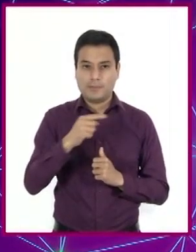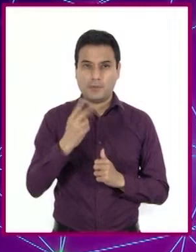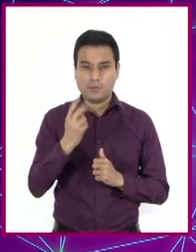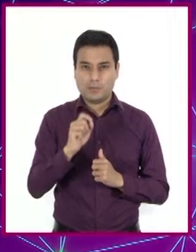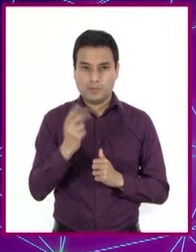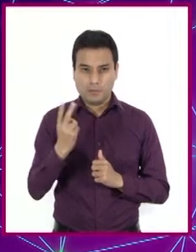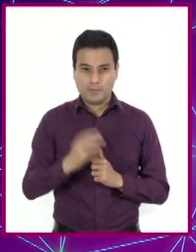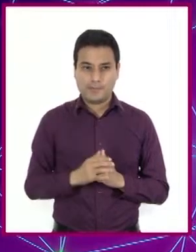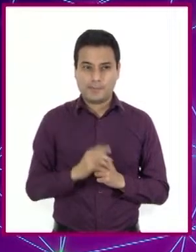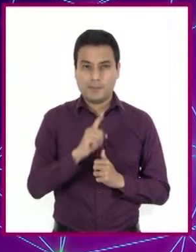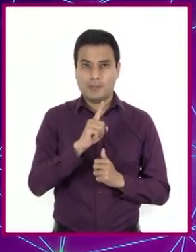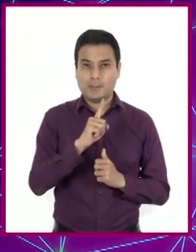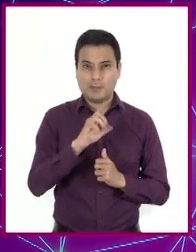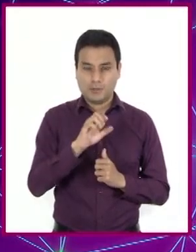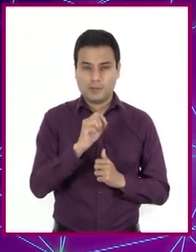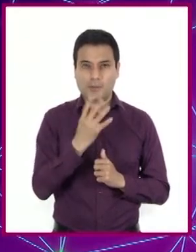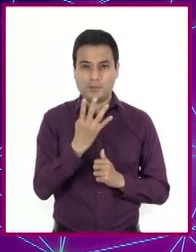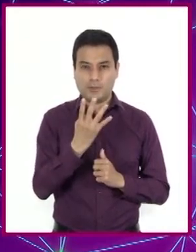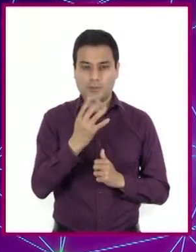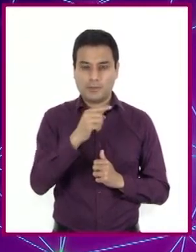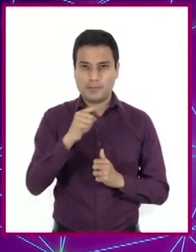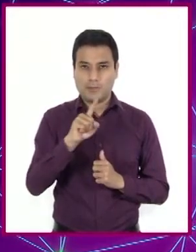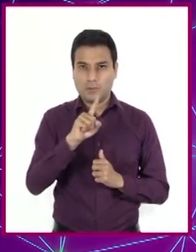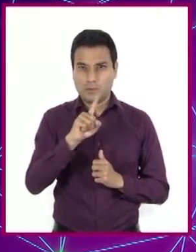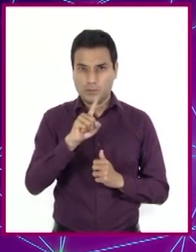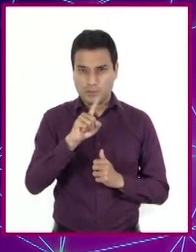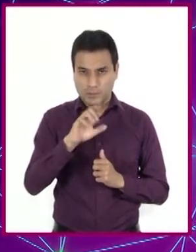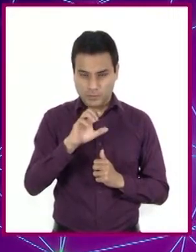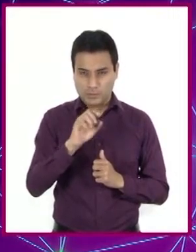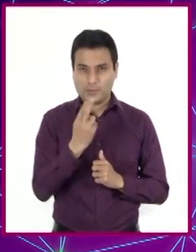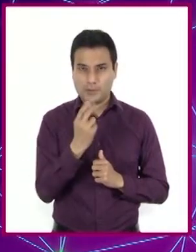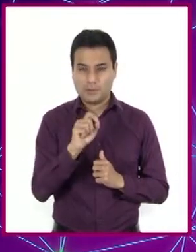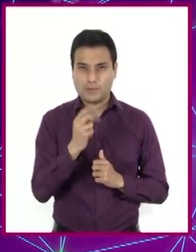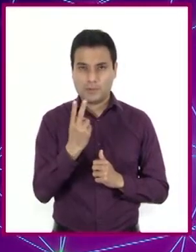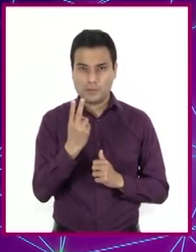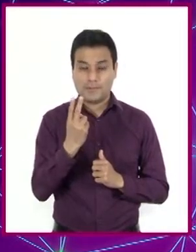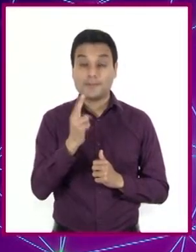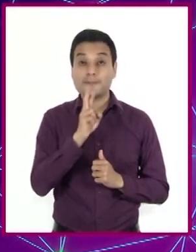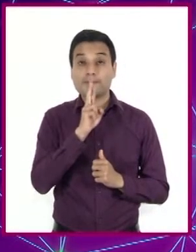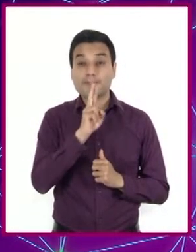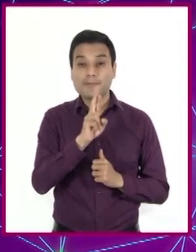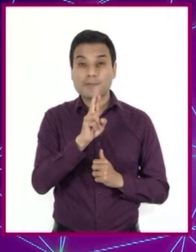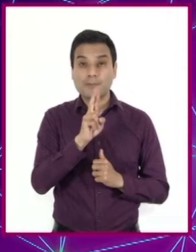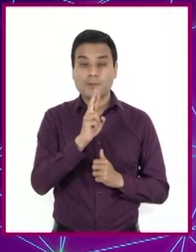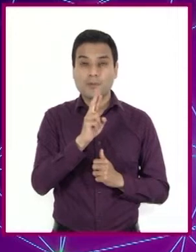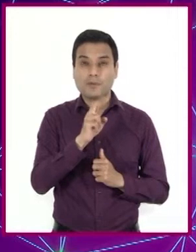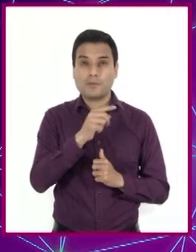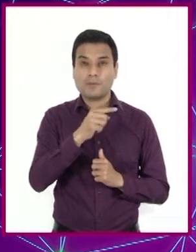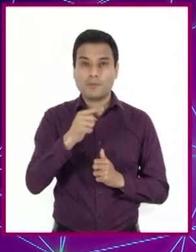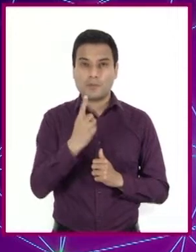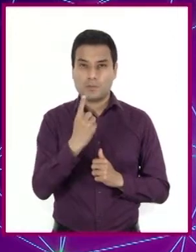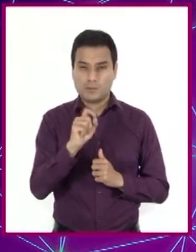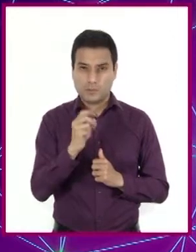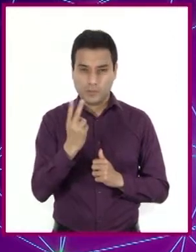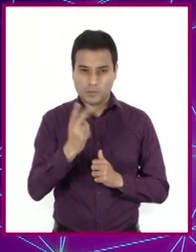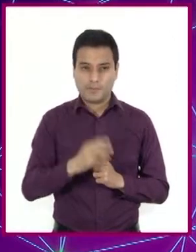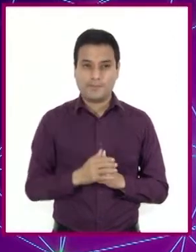de 124 menos 125.2 es igual a 1.2